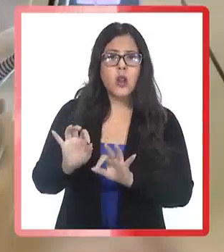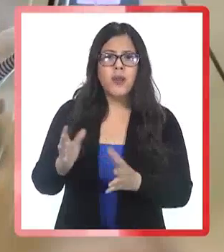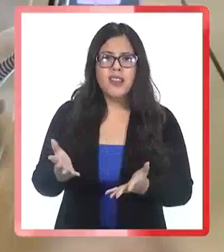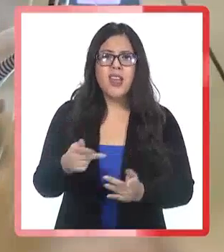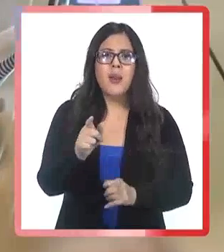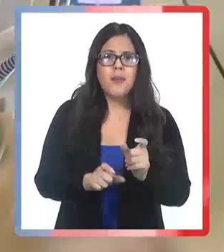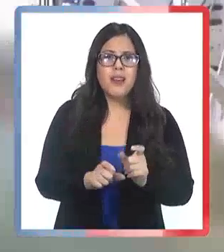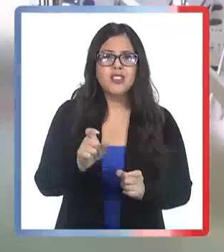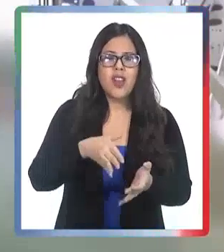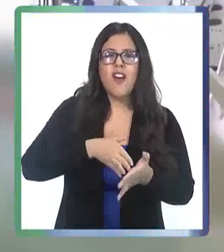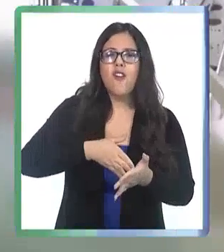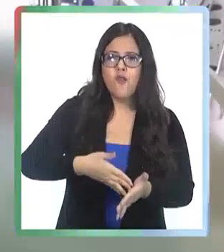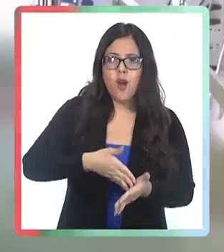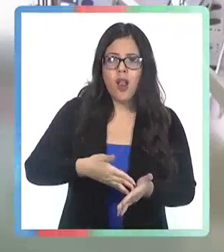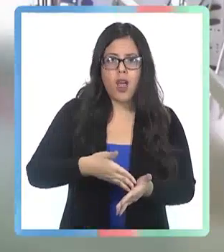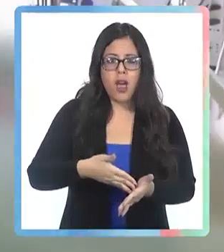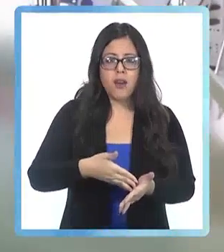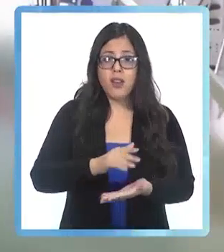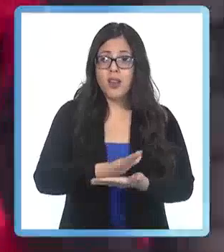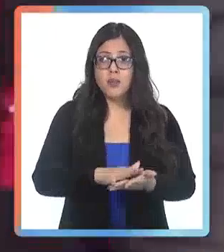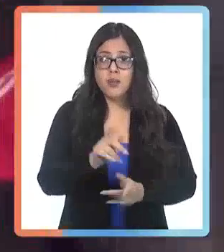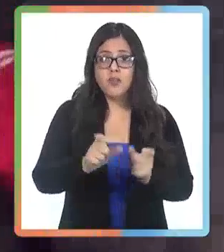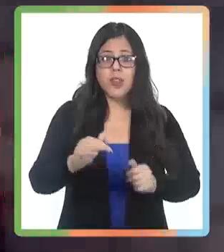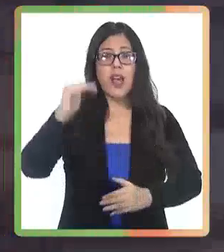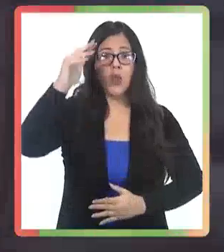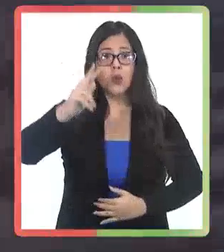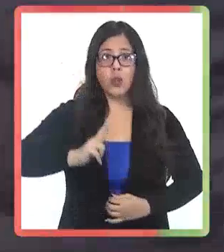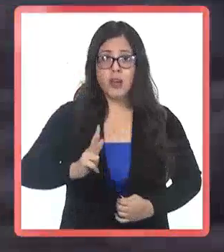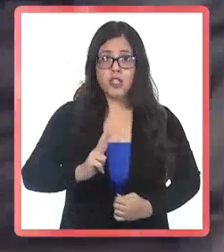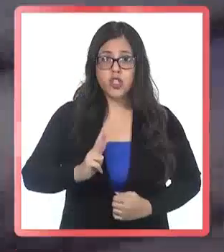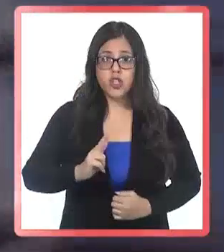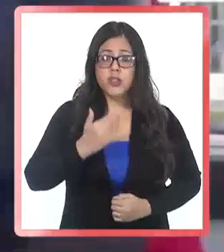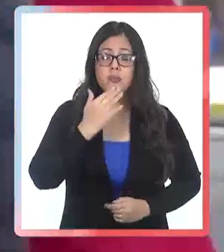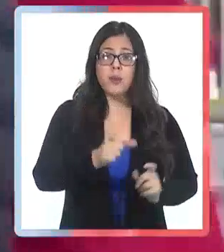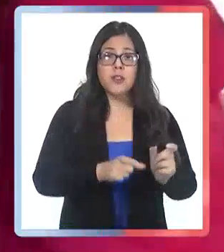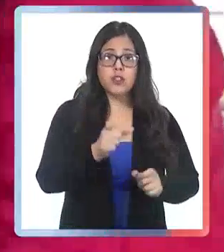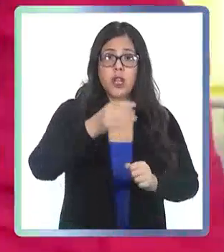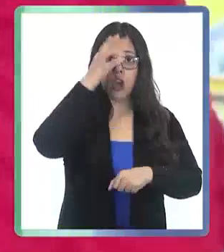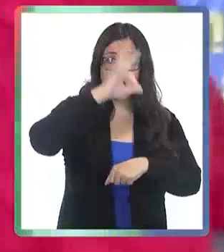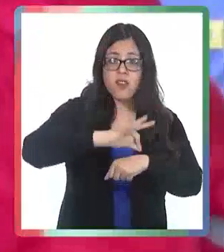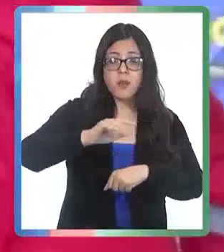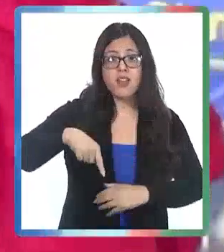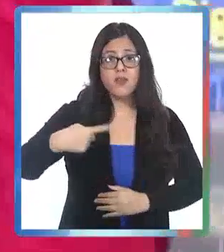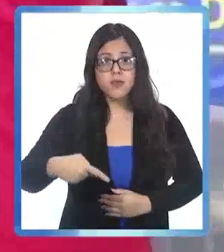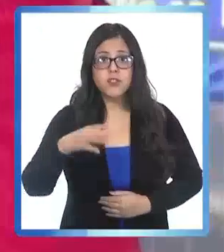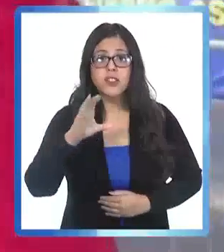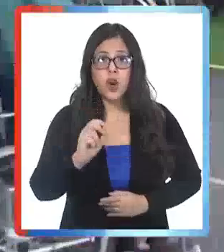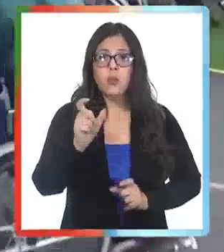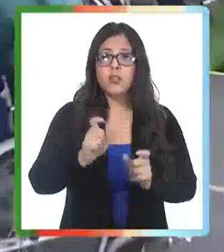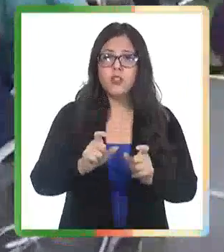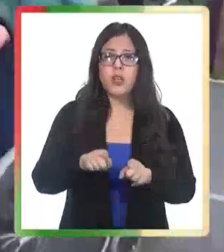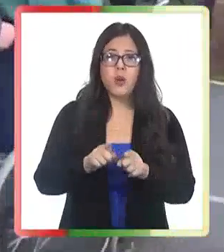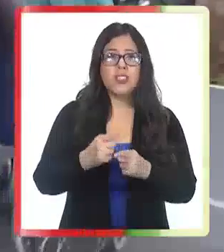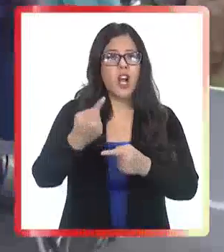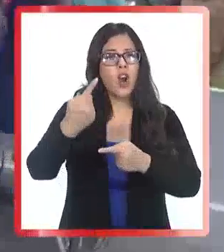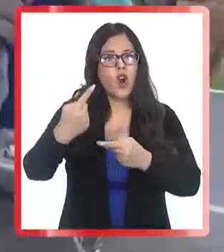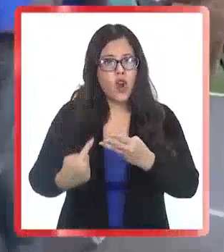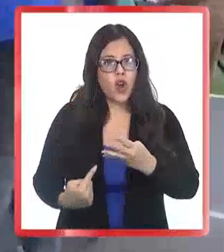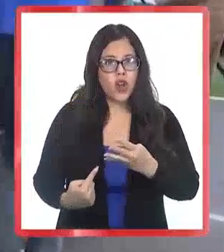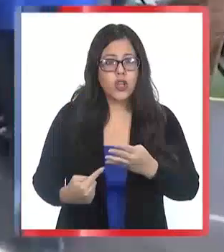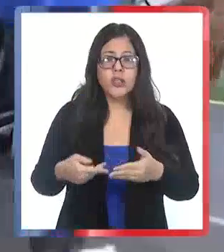normalmente se trata de las personas más vulnerables, como la población adulto mayor, personas con enfermedades crónicas o